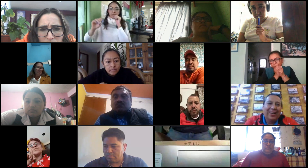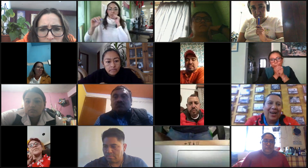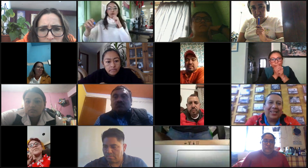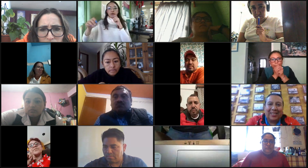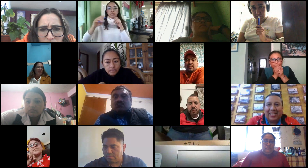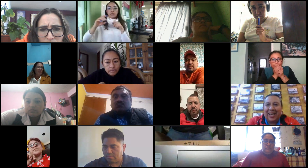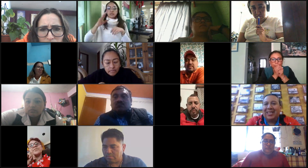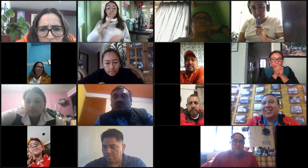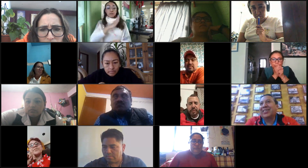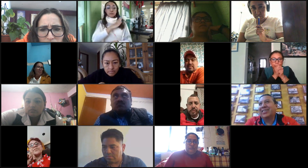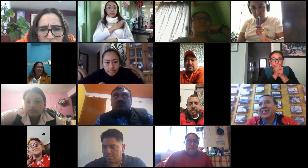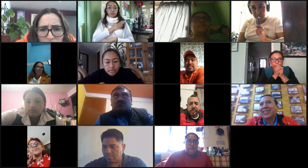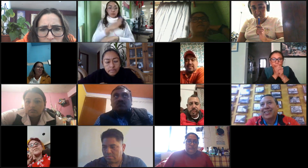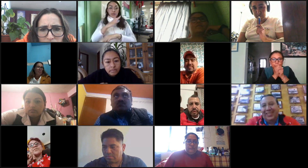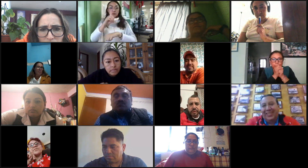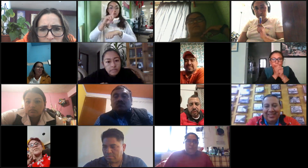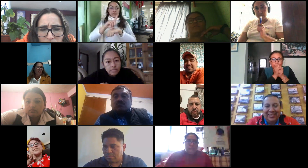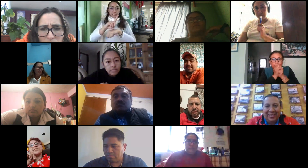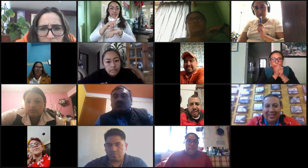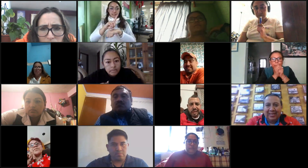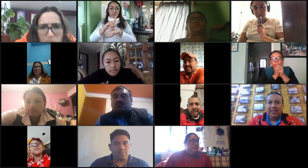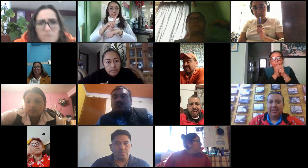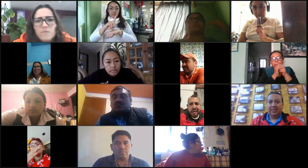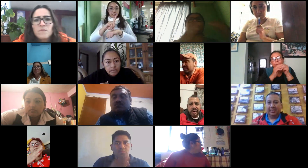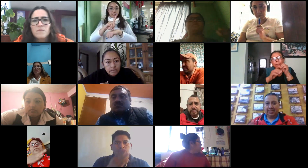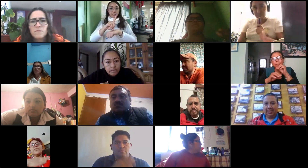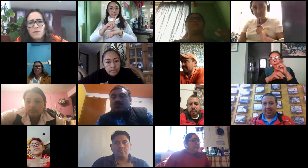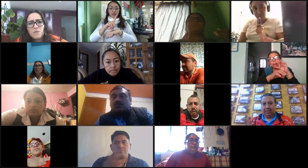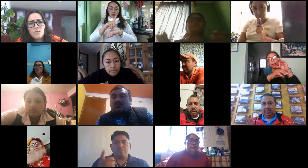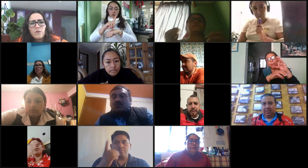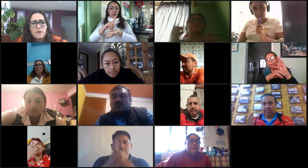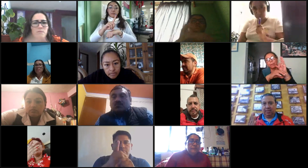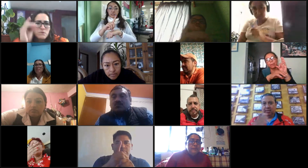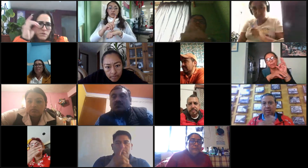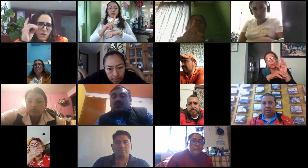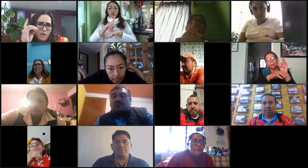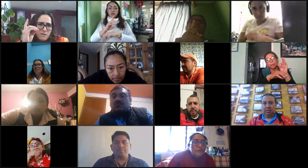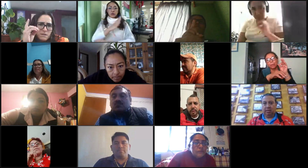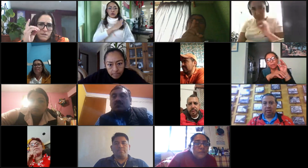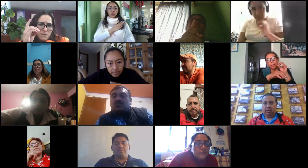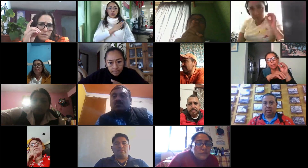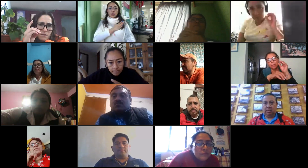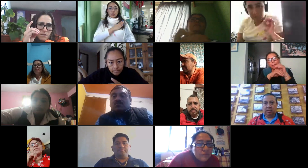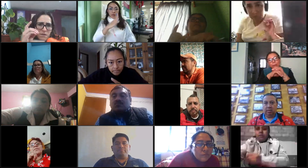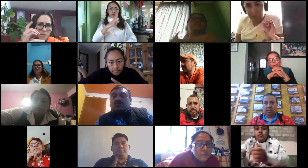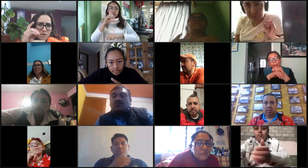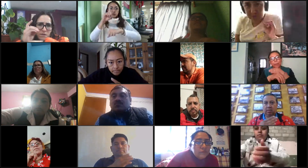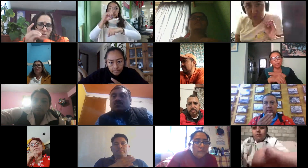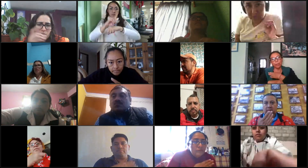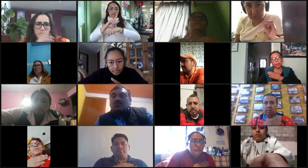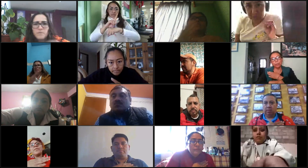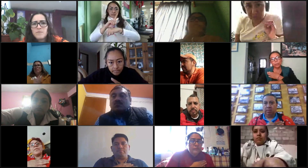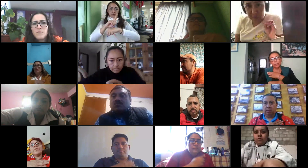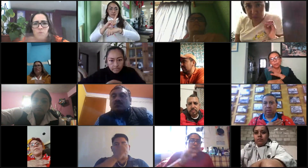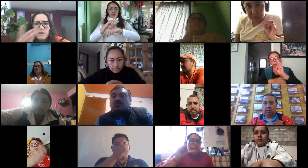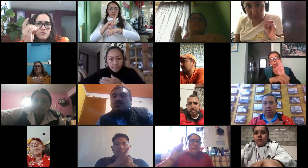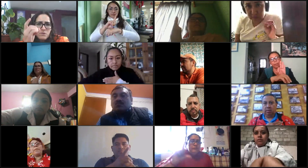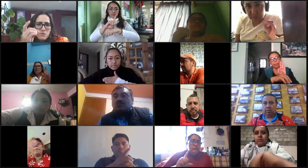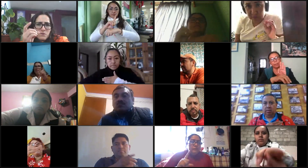Ahora sí ya. Ok, entonces tenemos aquí buenos días. Un movimiento seguido del otro. Buenos